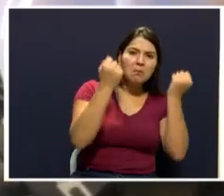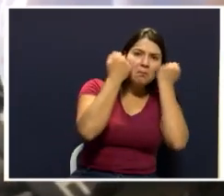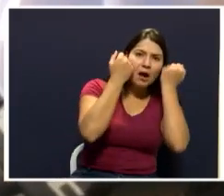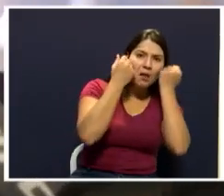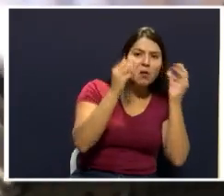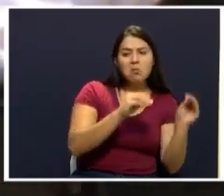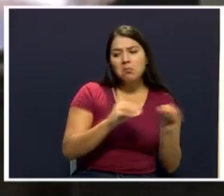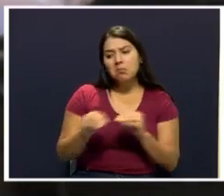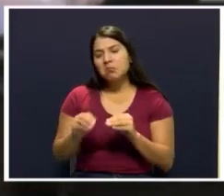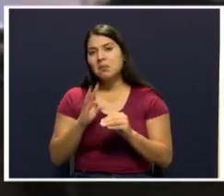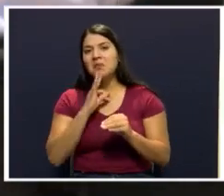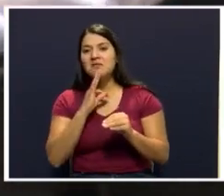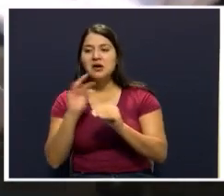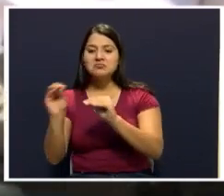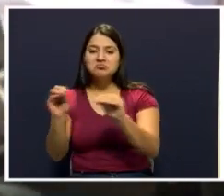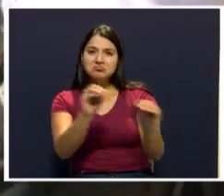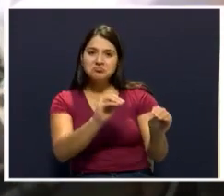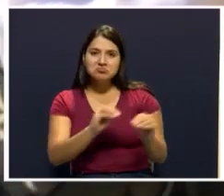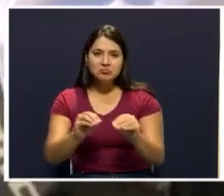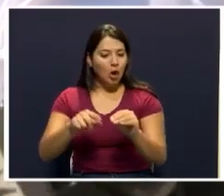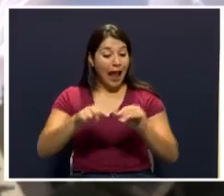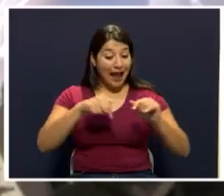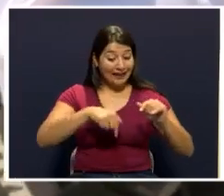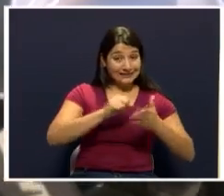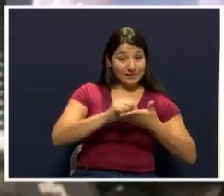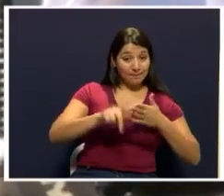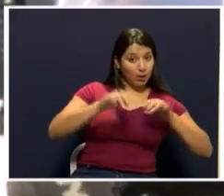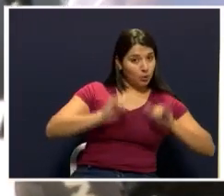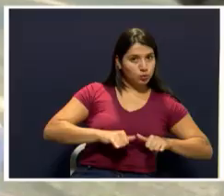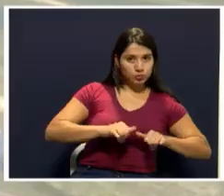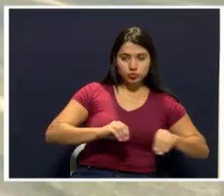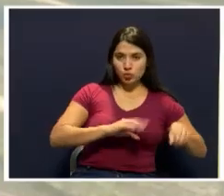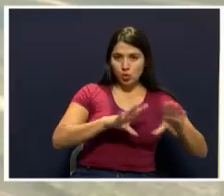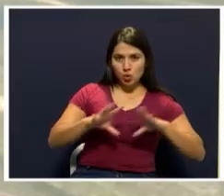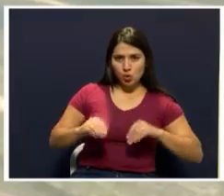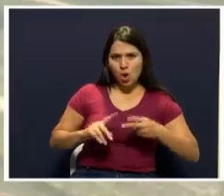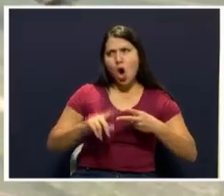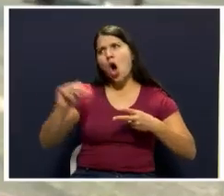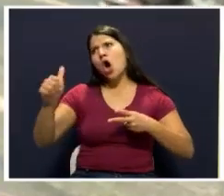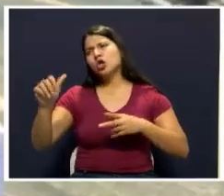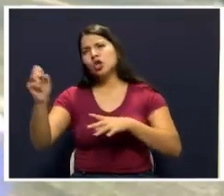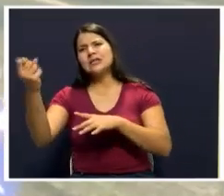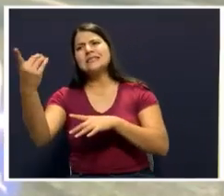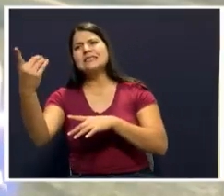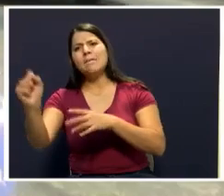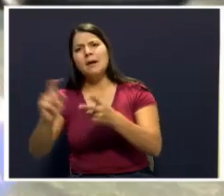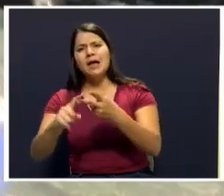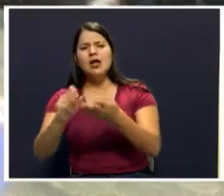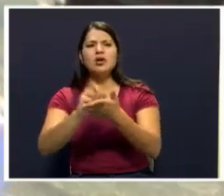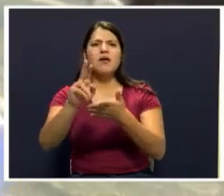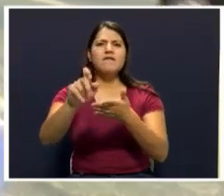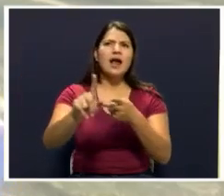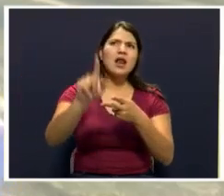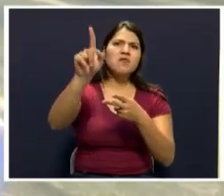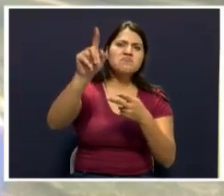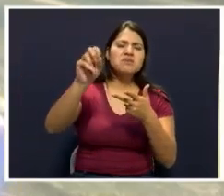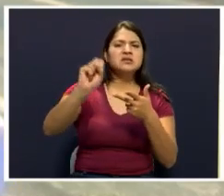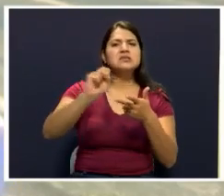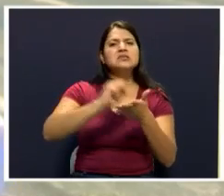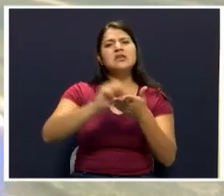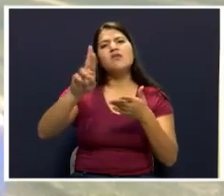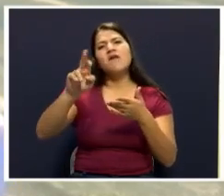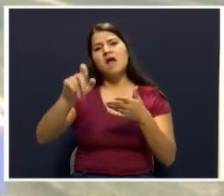lado de Tibás. Hay otro por el lado de Desamparados que se puede estar moviendo en San Rafael Abajo, San Rafael Arriba, en Calle Fallas, en fin,